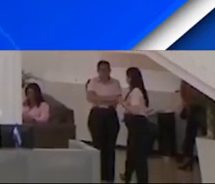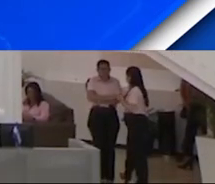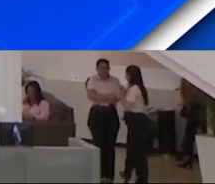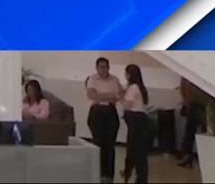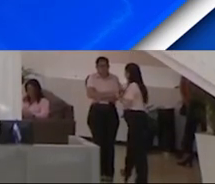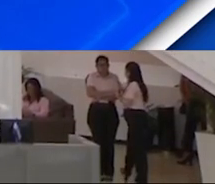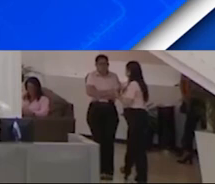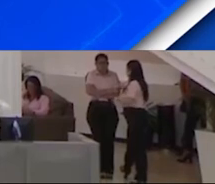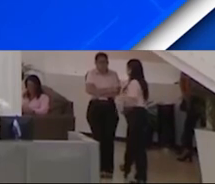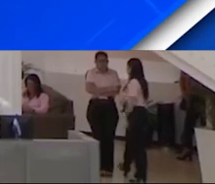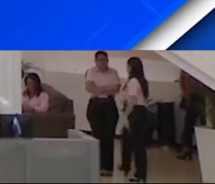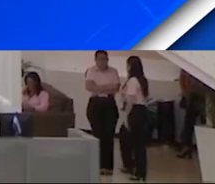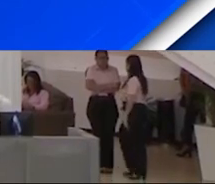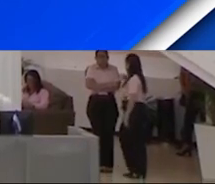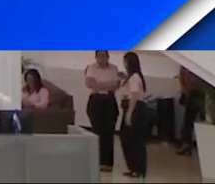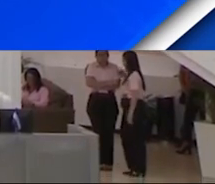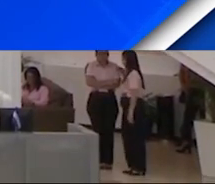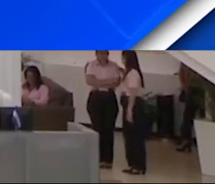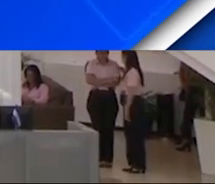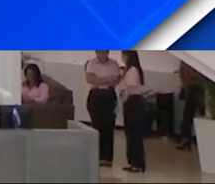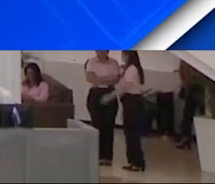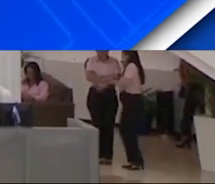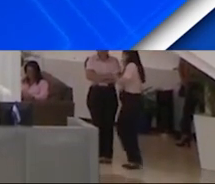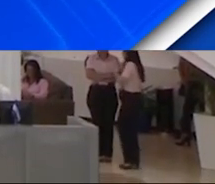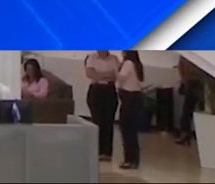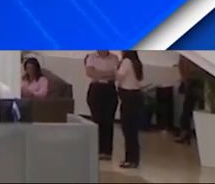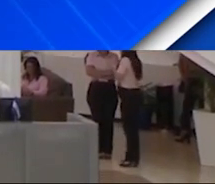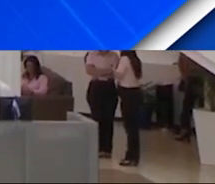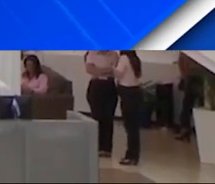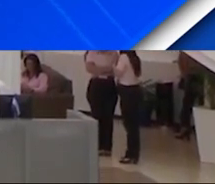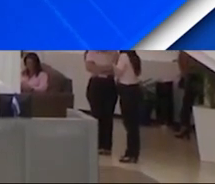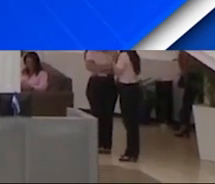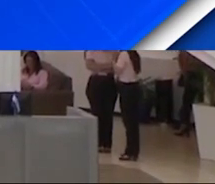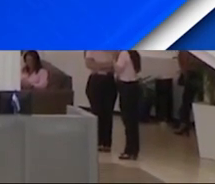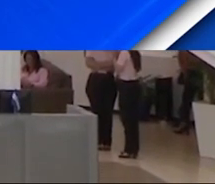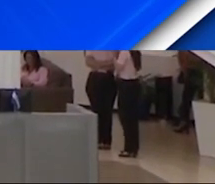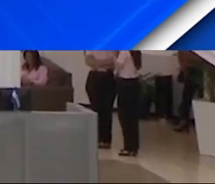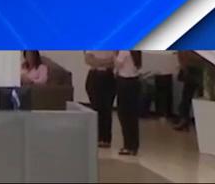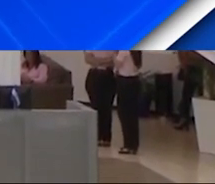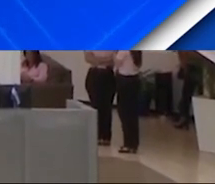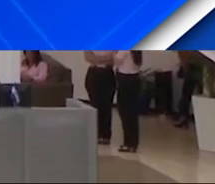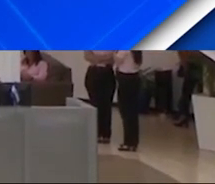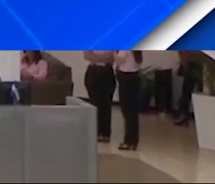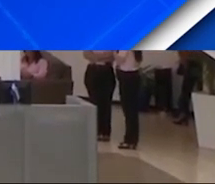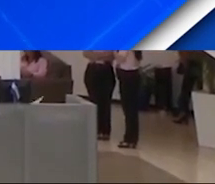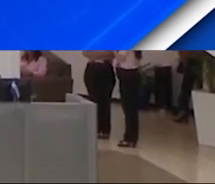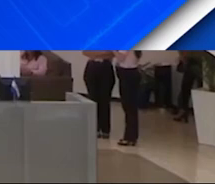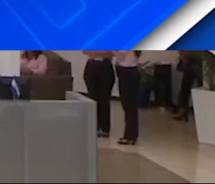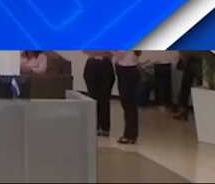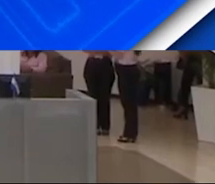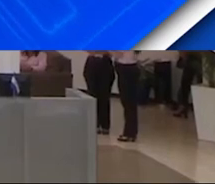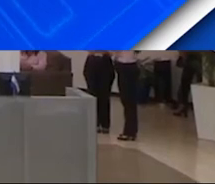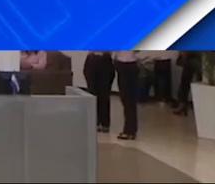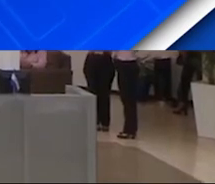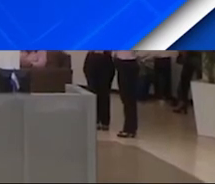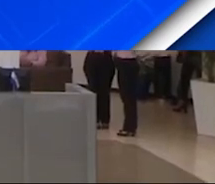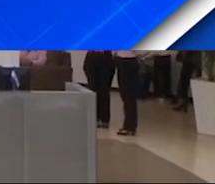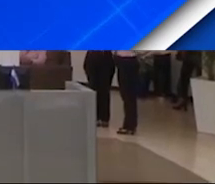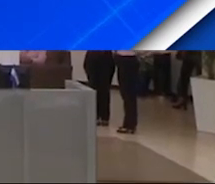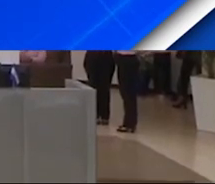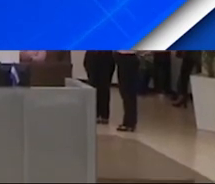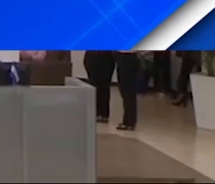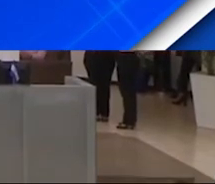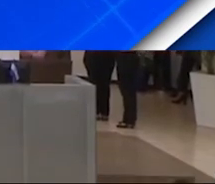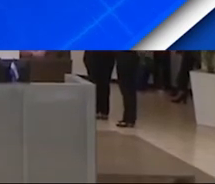la resolución para la elección de miembros del Consejo Nacional de Evaluación y Acreditación para su debido proceso